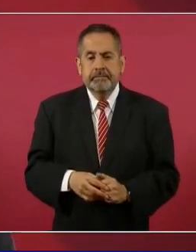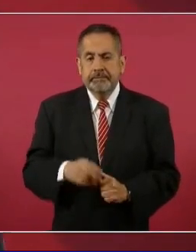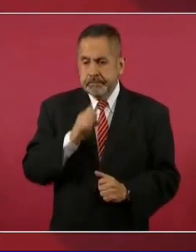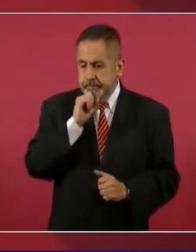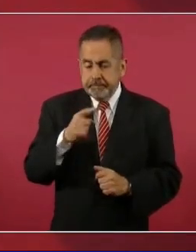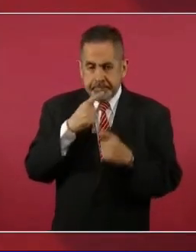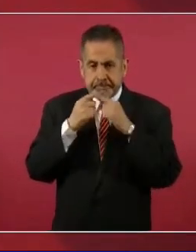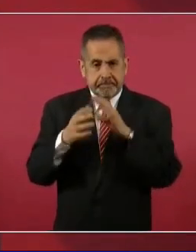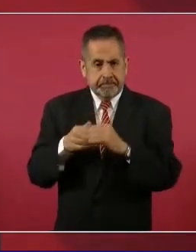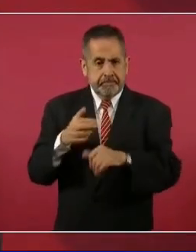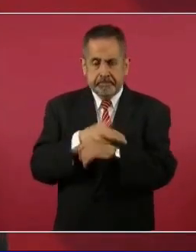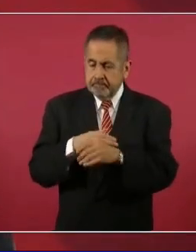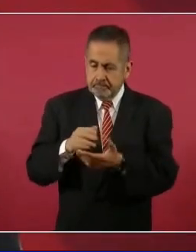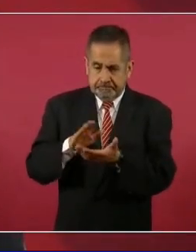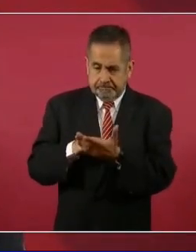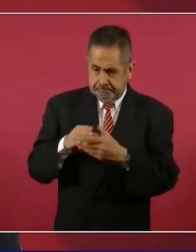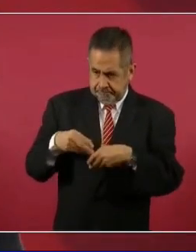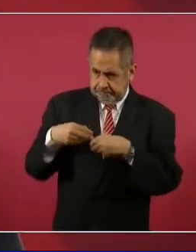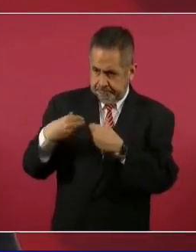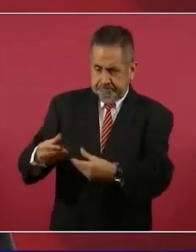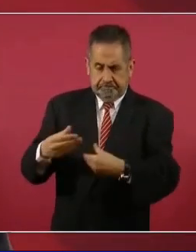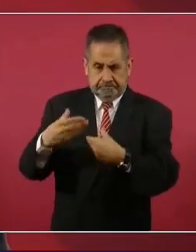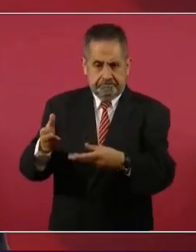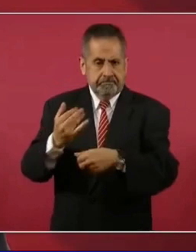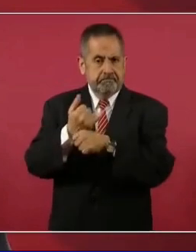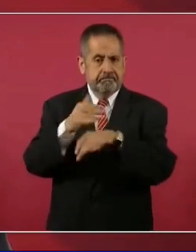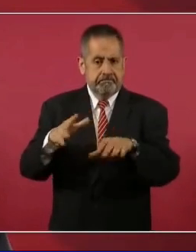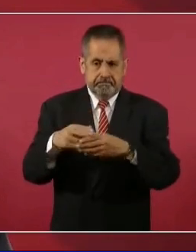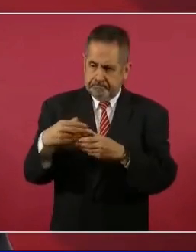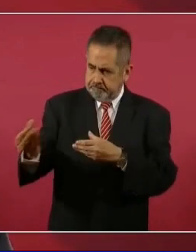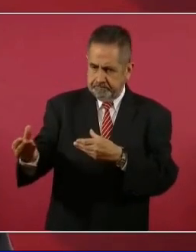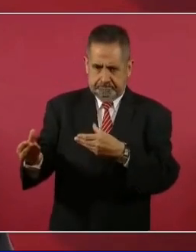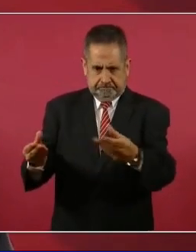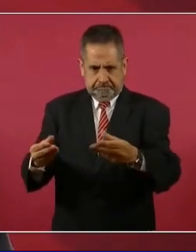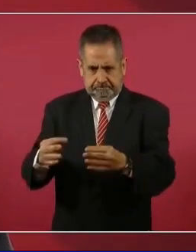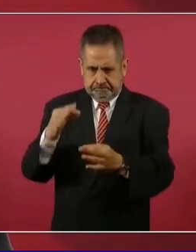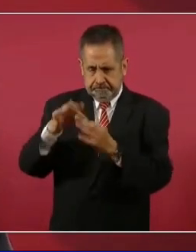y se entregaron los informes.